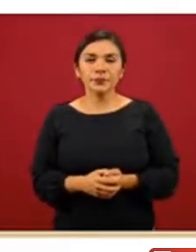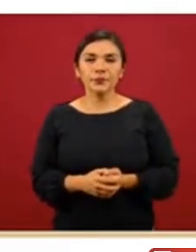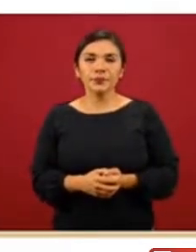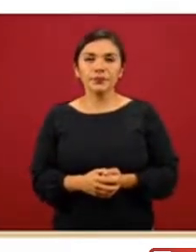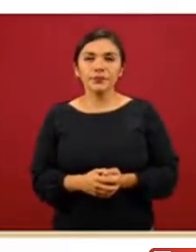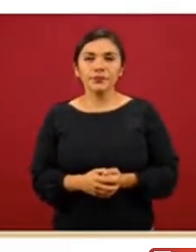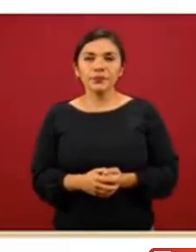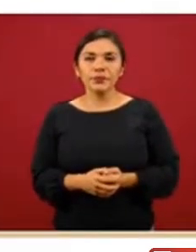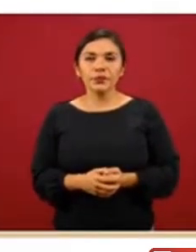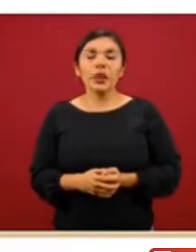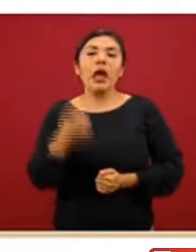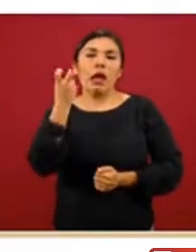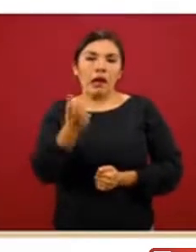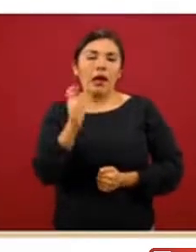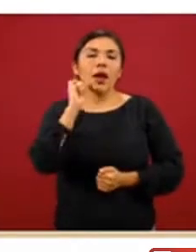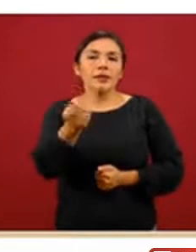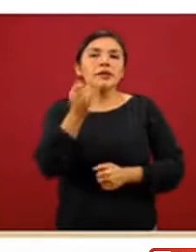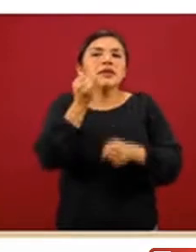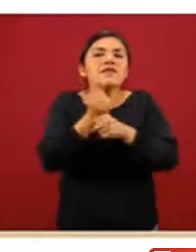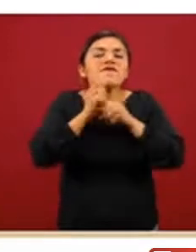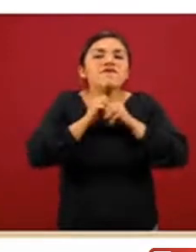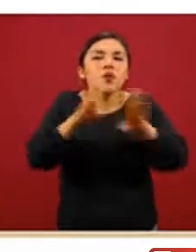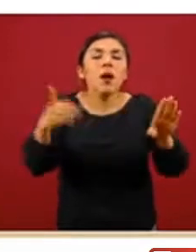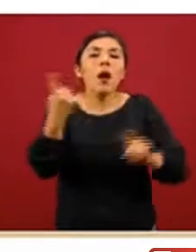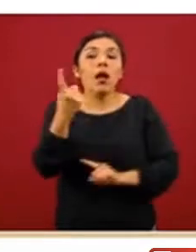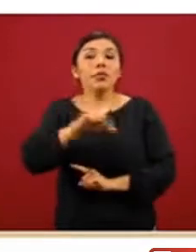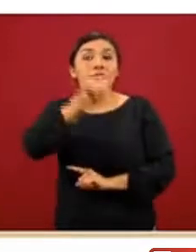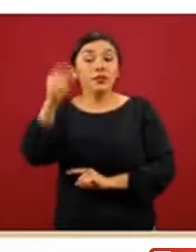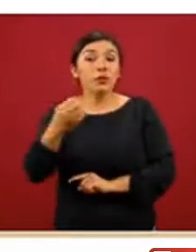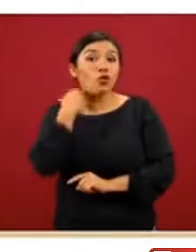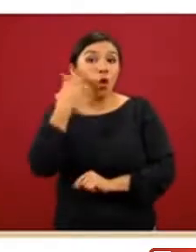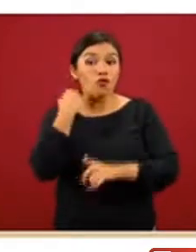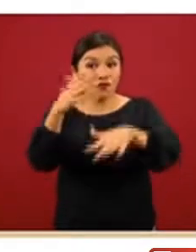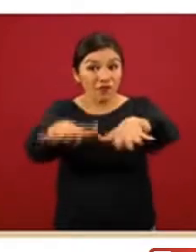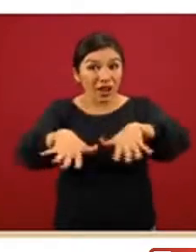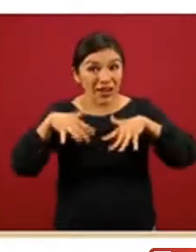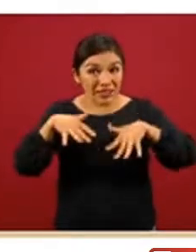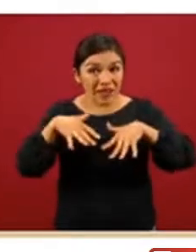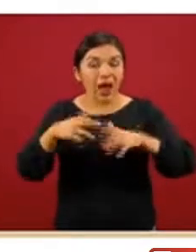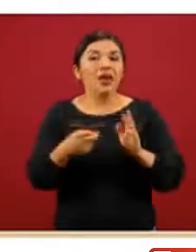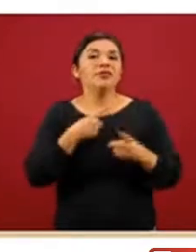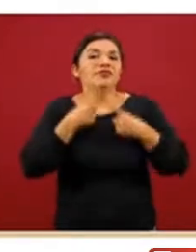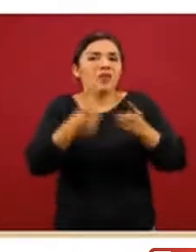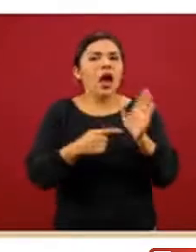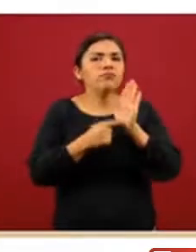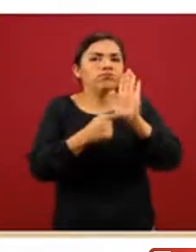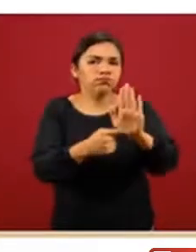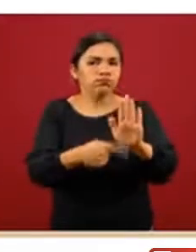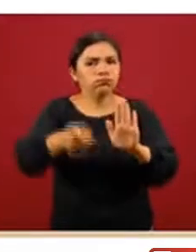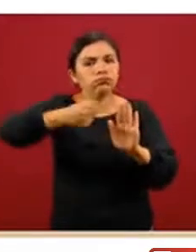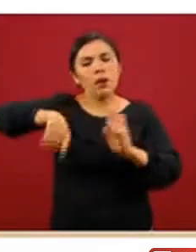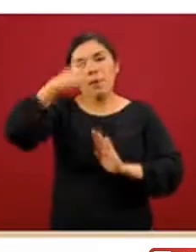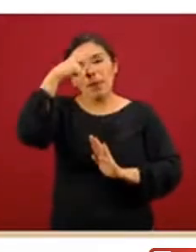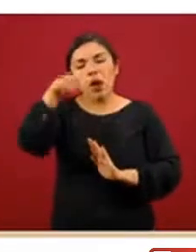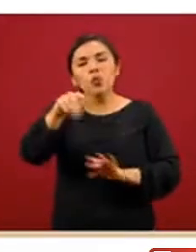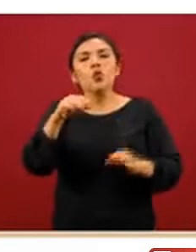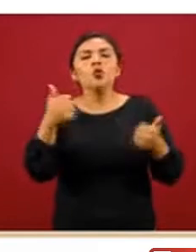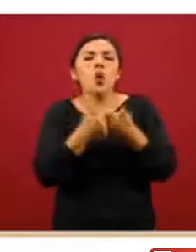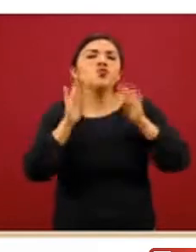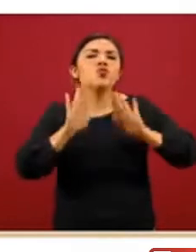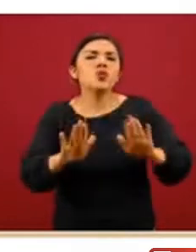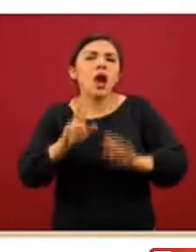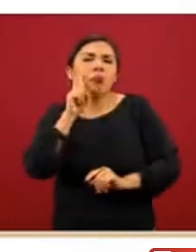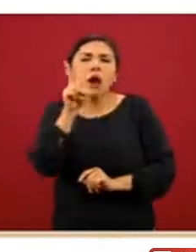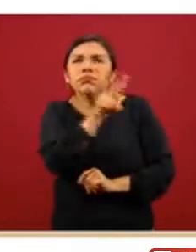la información que posterior a la conferencia se provee y se difunde para que con calma puedan ustedes ver